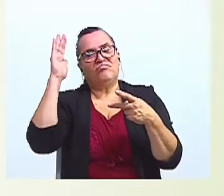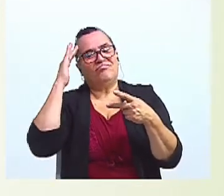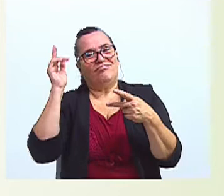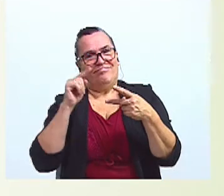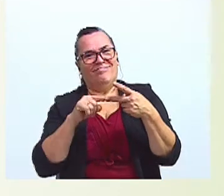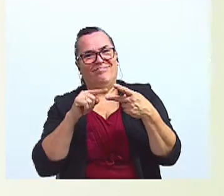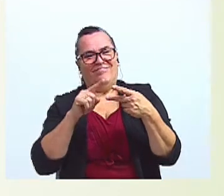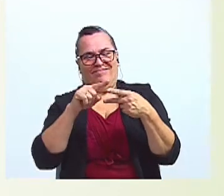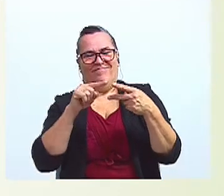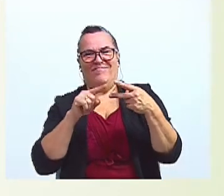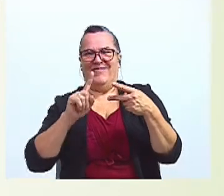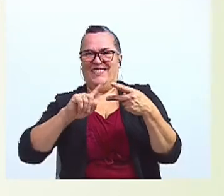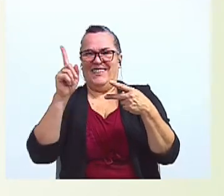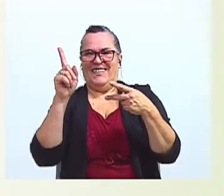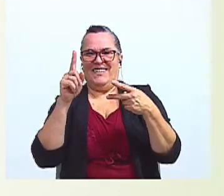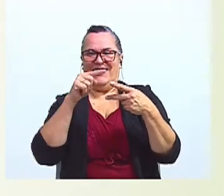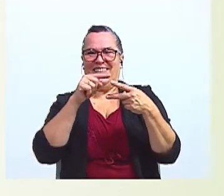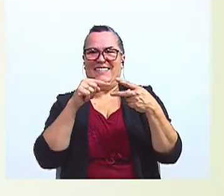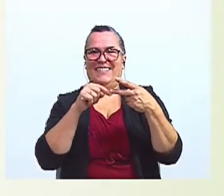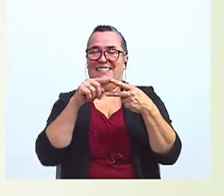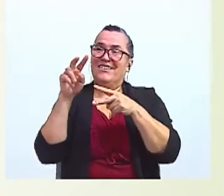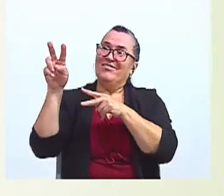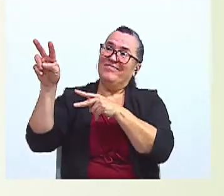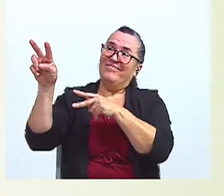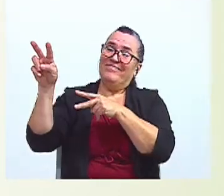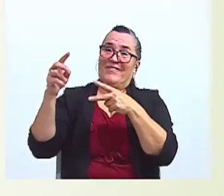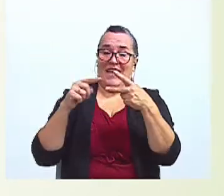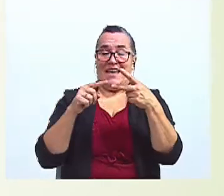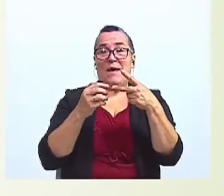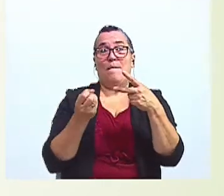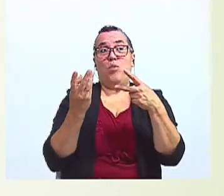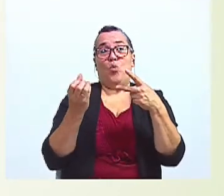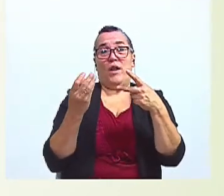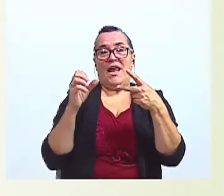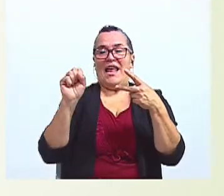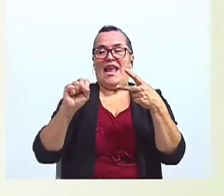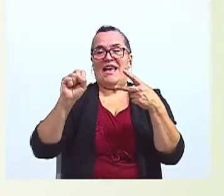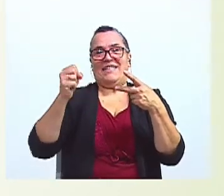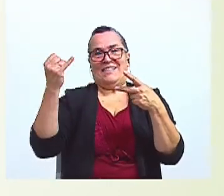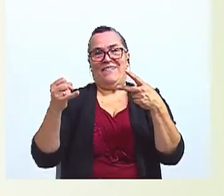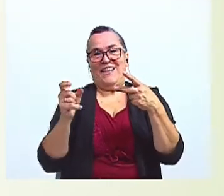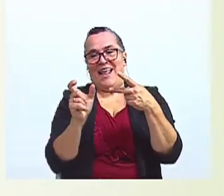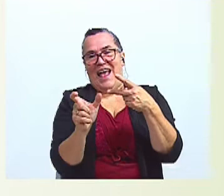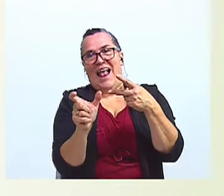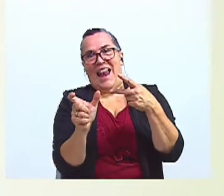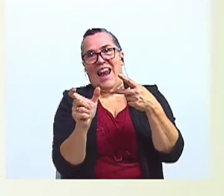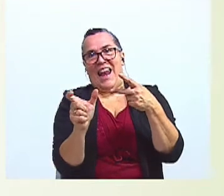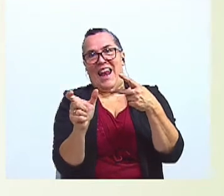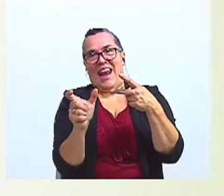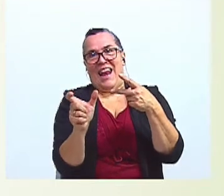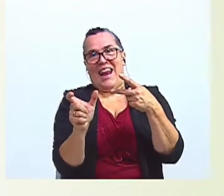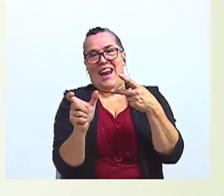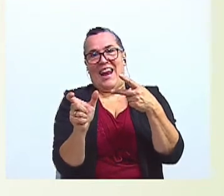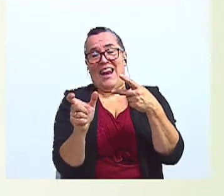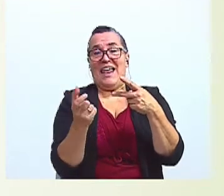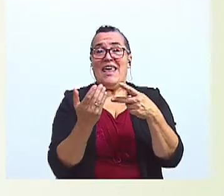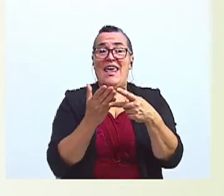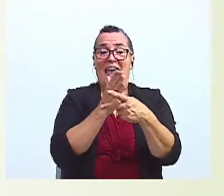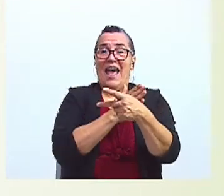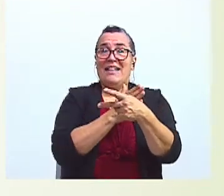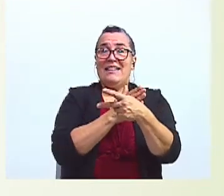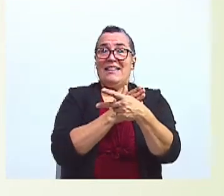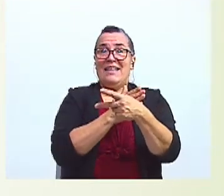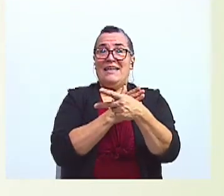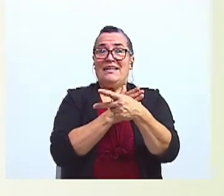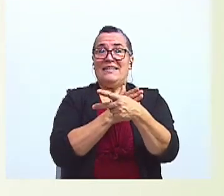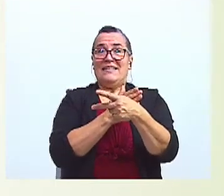saberlos. En este caso, como está en plural, lleva una S al final y antes de la palabra